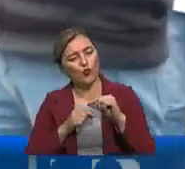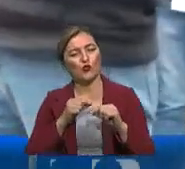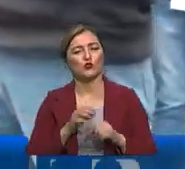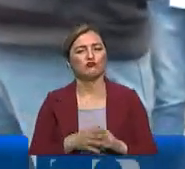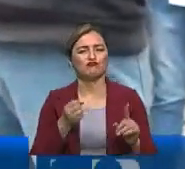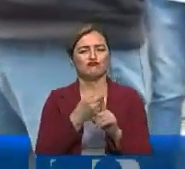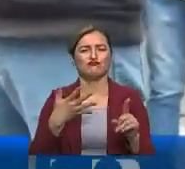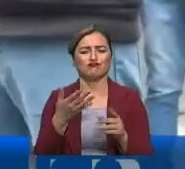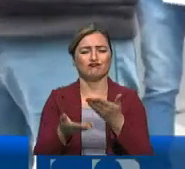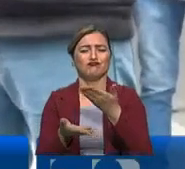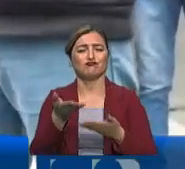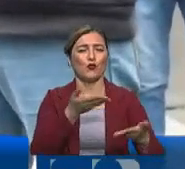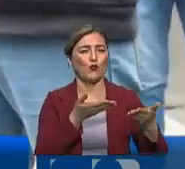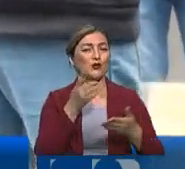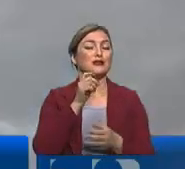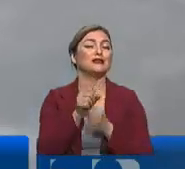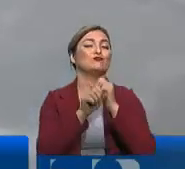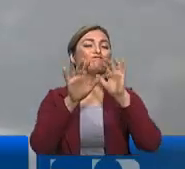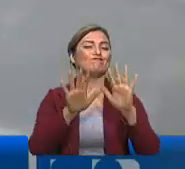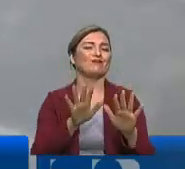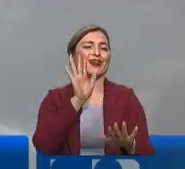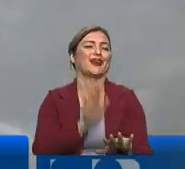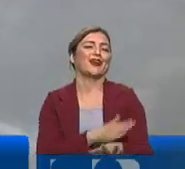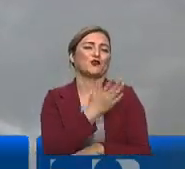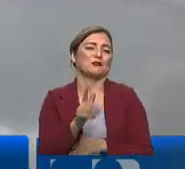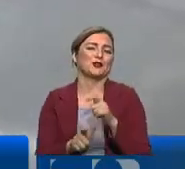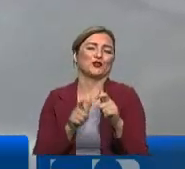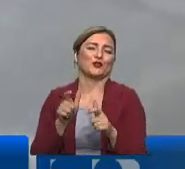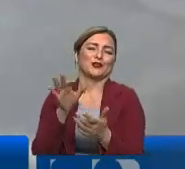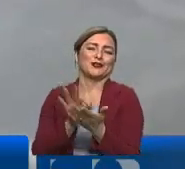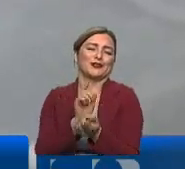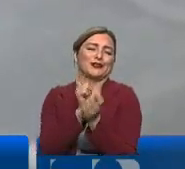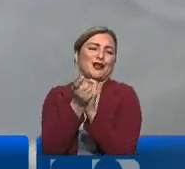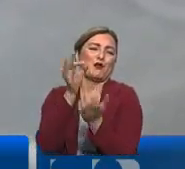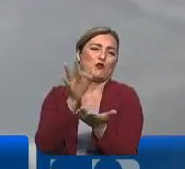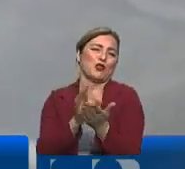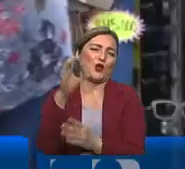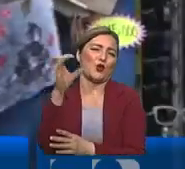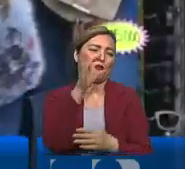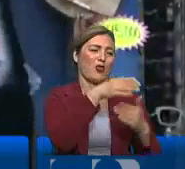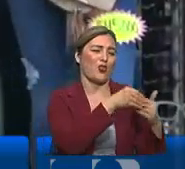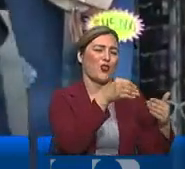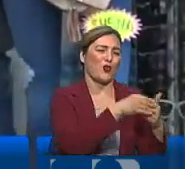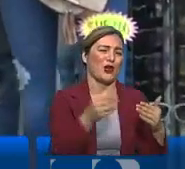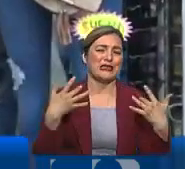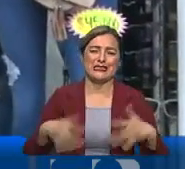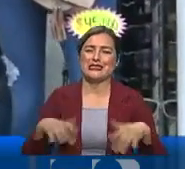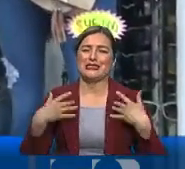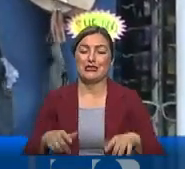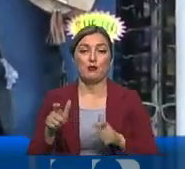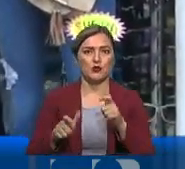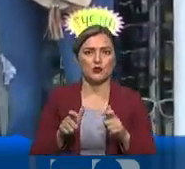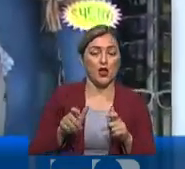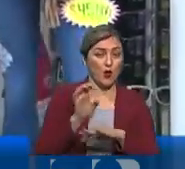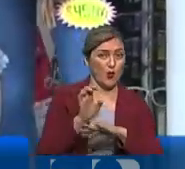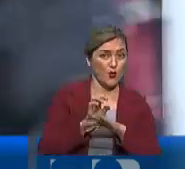esta zona fronteriza por más de una década, debido al diferencial cambiario entre el peso colombiano y el dólar, que incentivó la fuga de